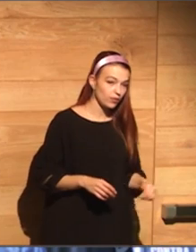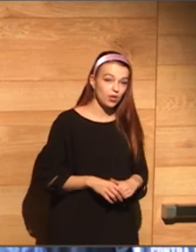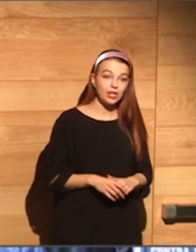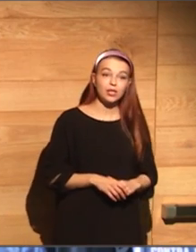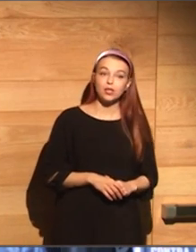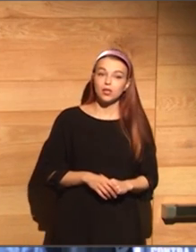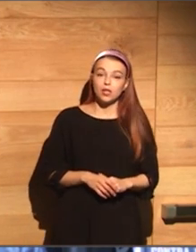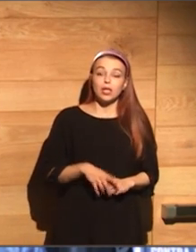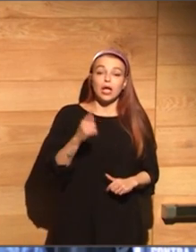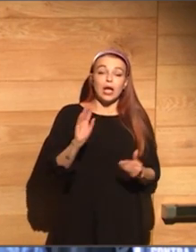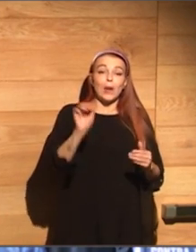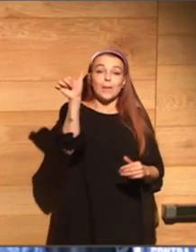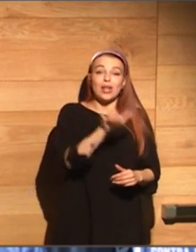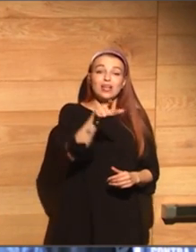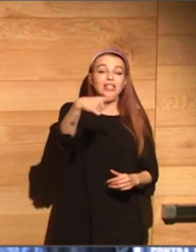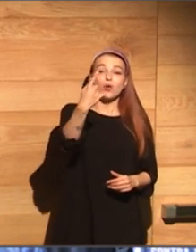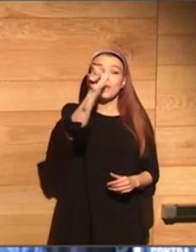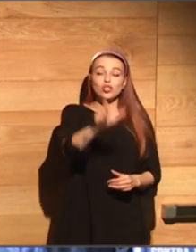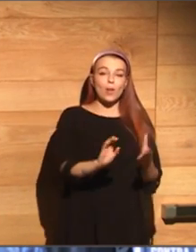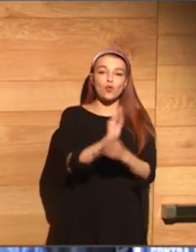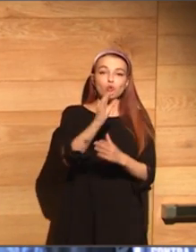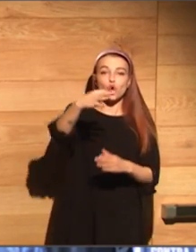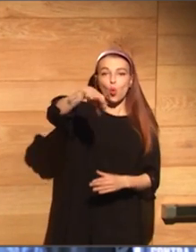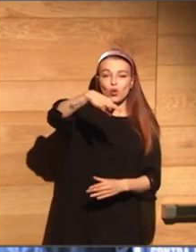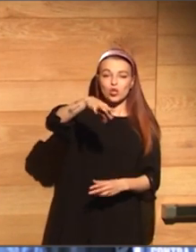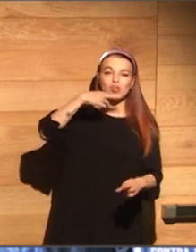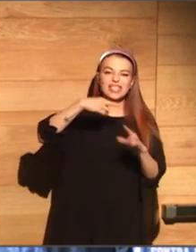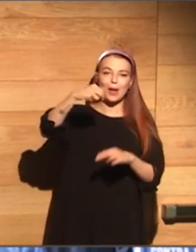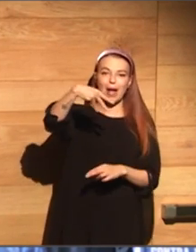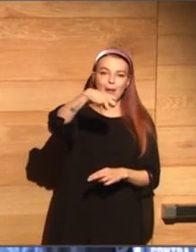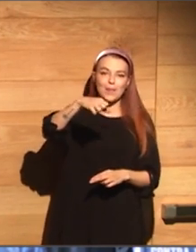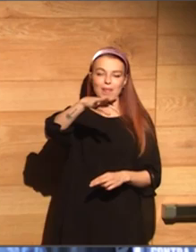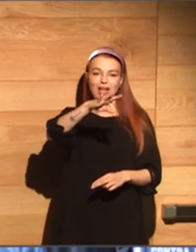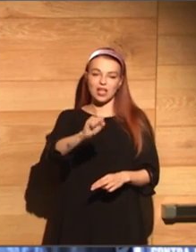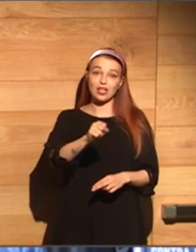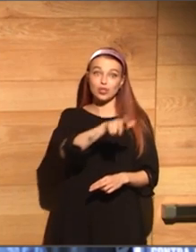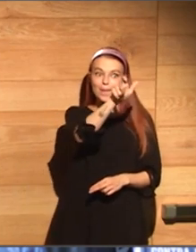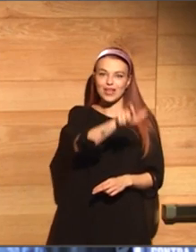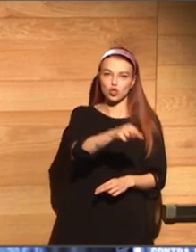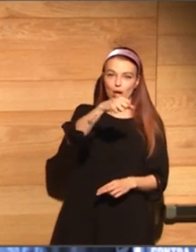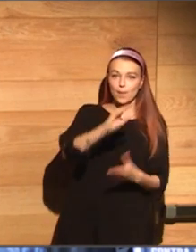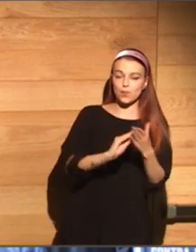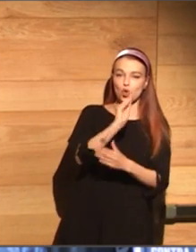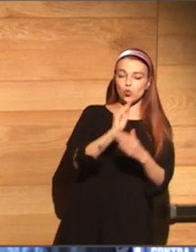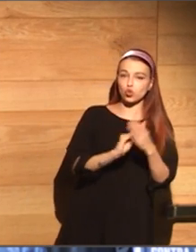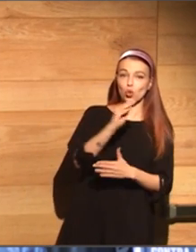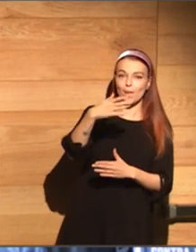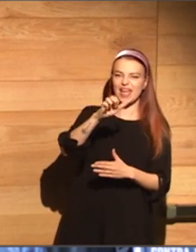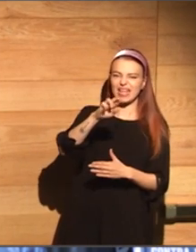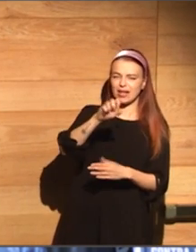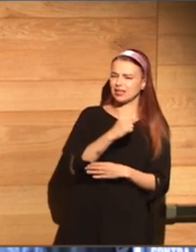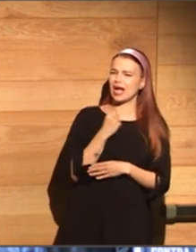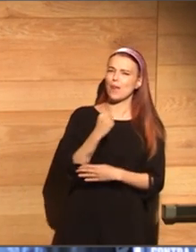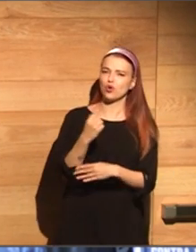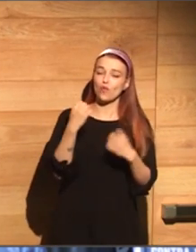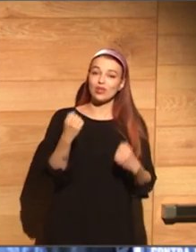productor, que es Alfredo Matas, y que le apoyó mucho en ese sentido. Recordad que veníamos de la historia de Cesáreo González, que no fue la mejor del mundo. tampoco acabó, aunque